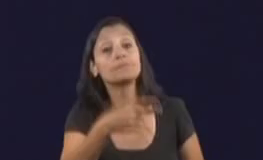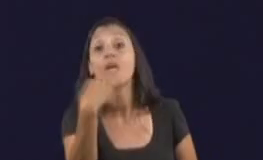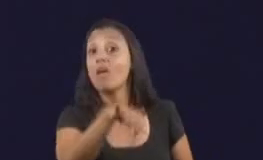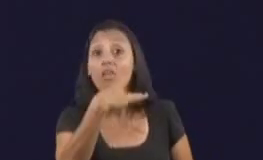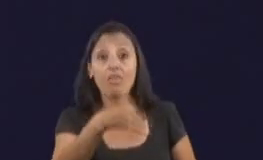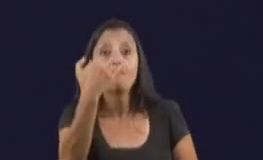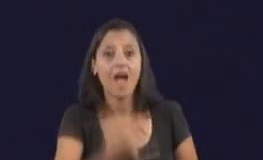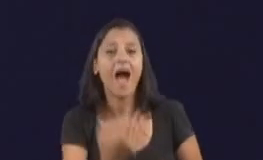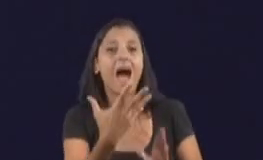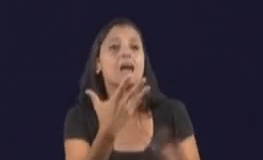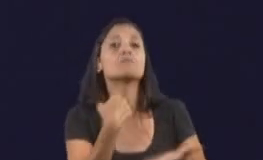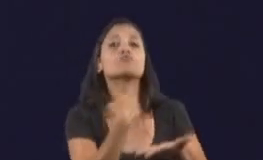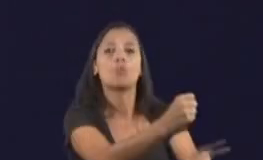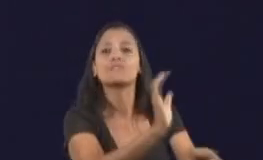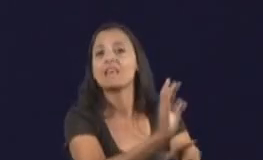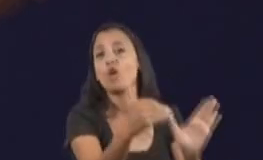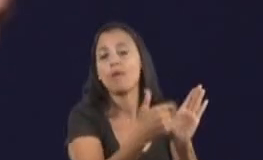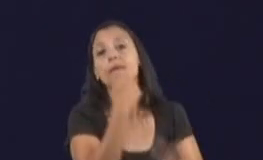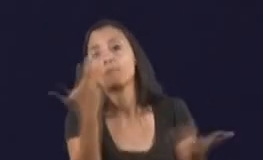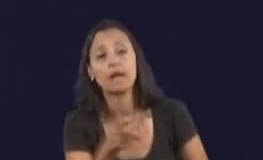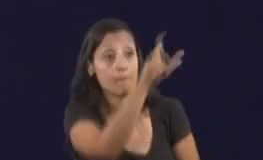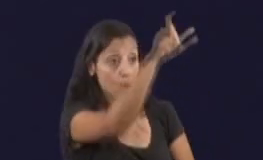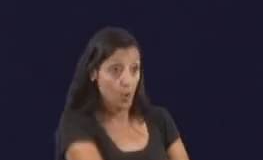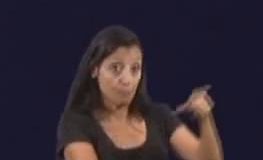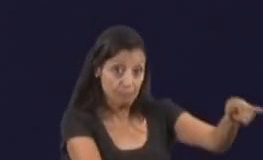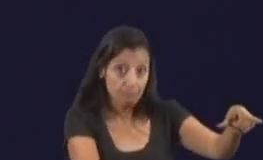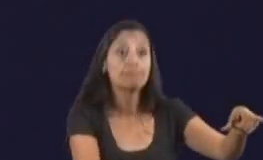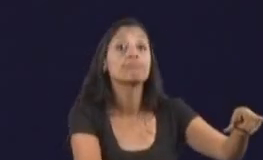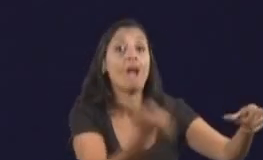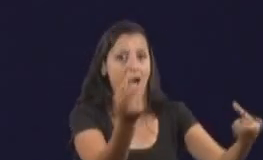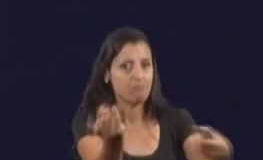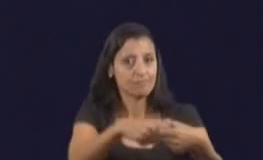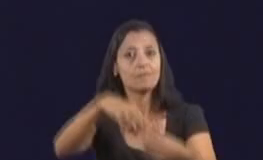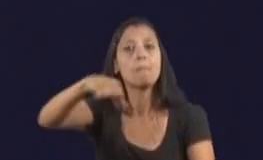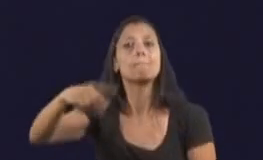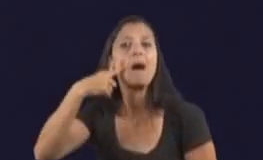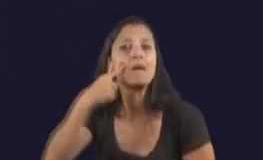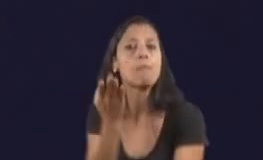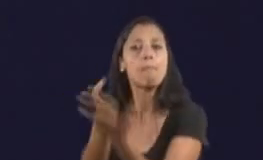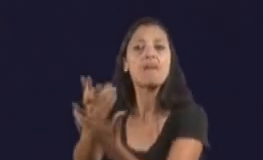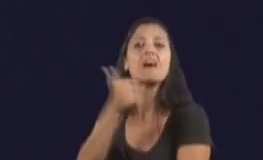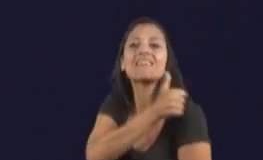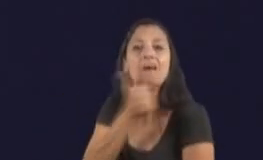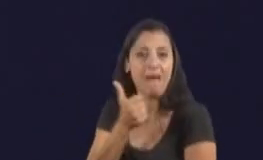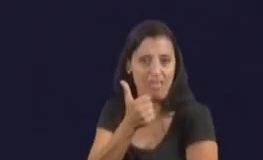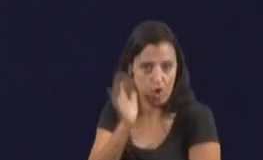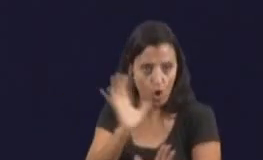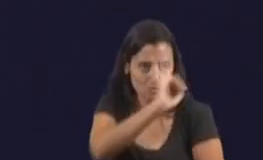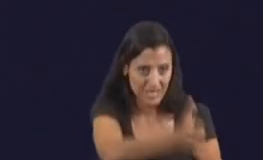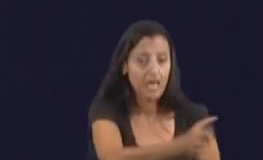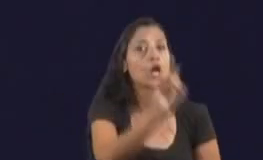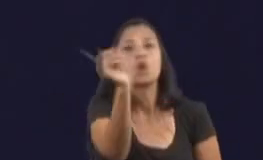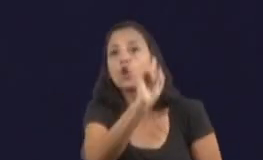estar subsidiada la demanda, o sea, usted que va efectivamente con PAMI a adquirir un medicamento y no del otro lado ni